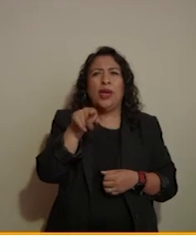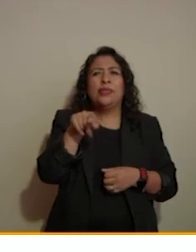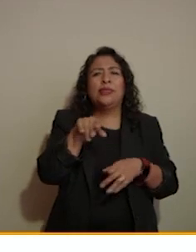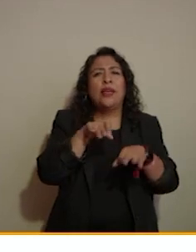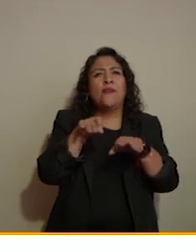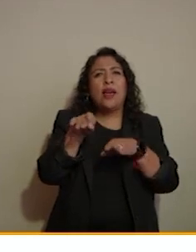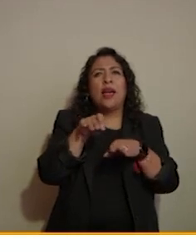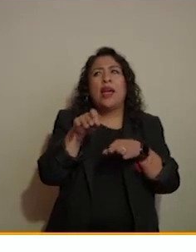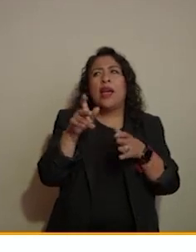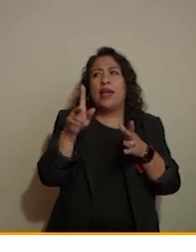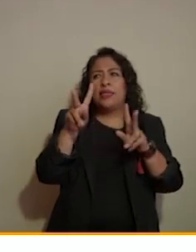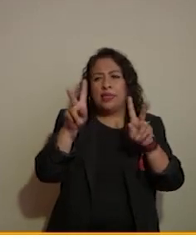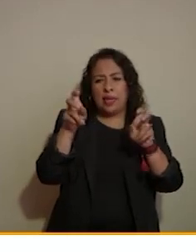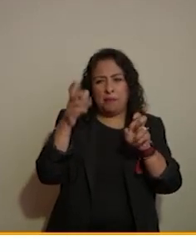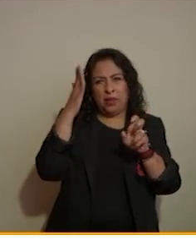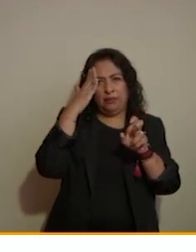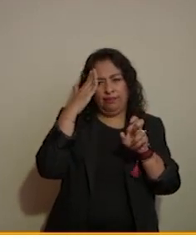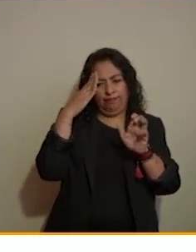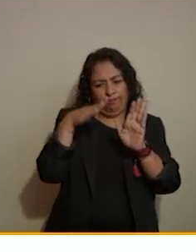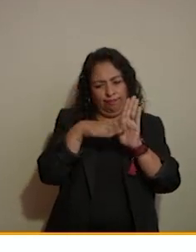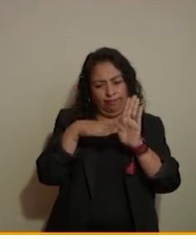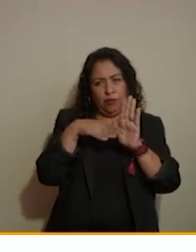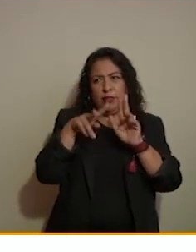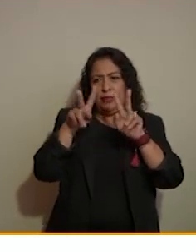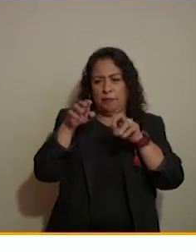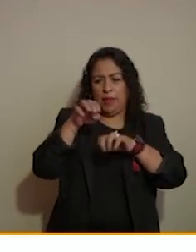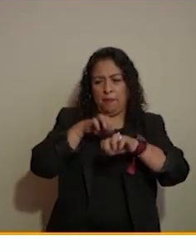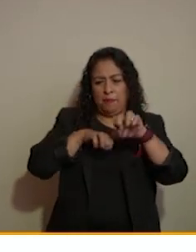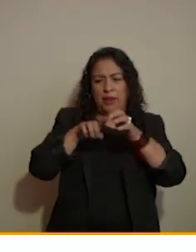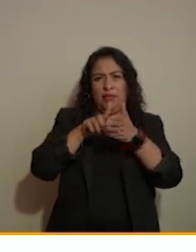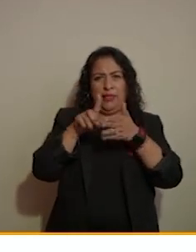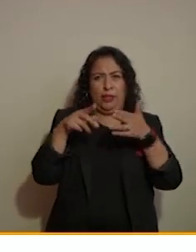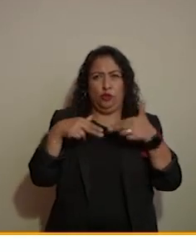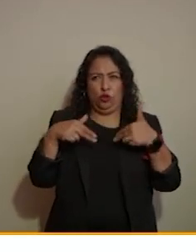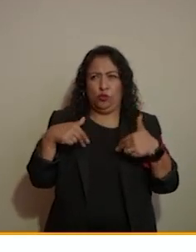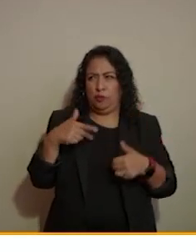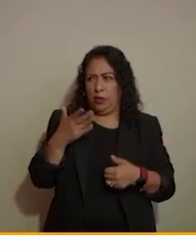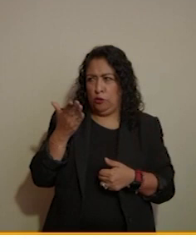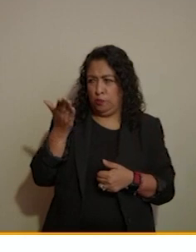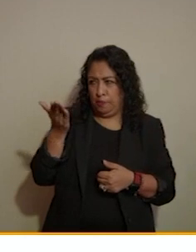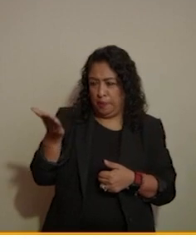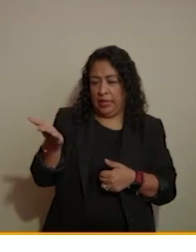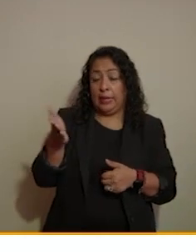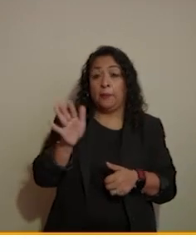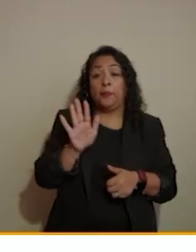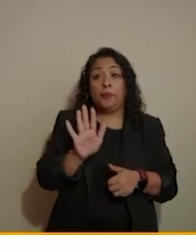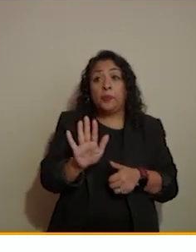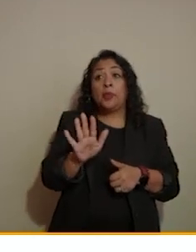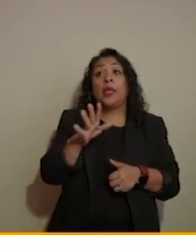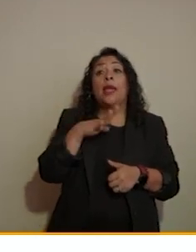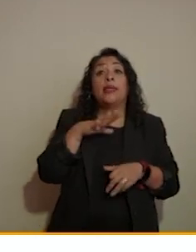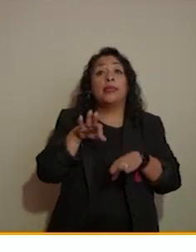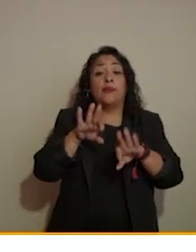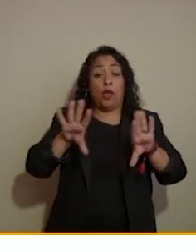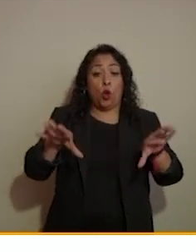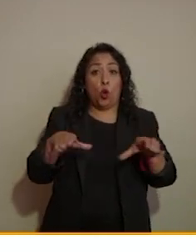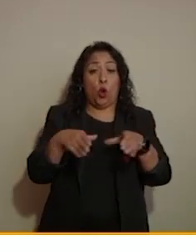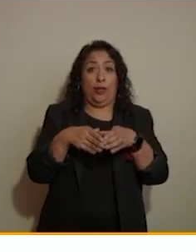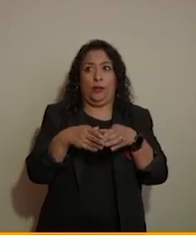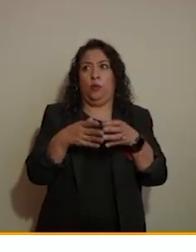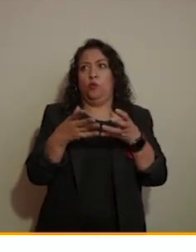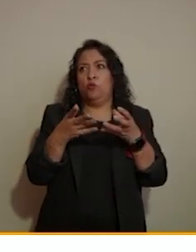en principios rectores sobre empresas y derechos humanos. Ahí lo que se hizo es un trabajo colectivo de